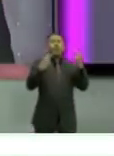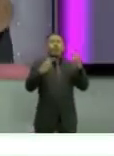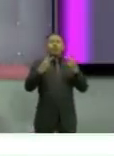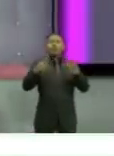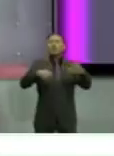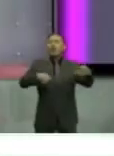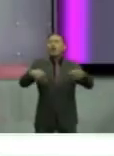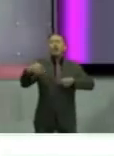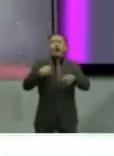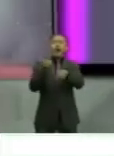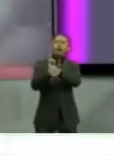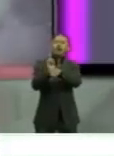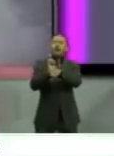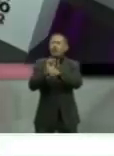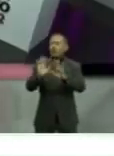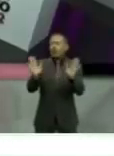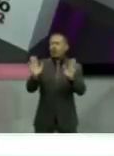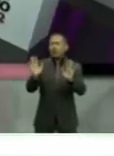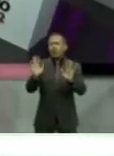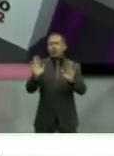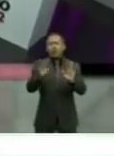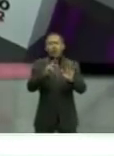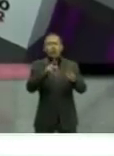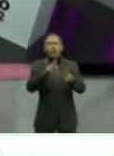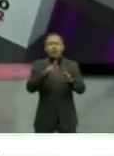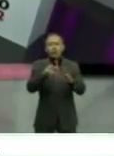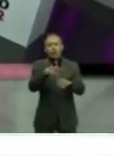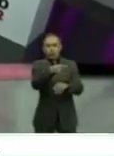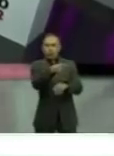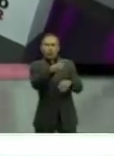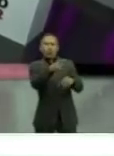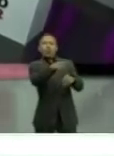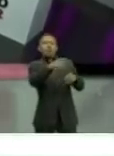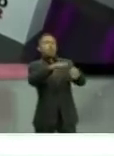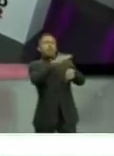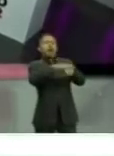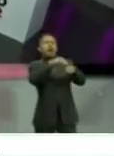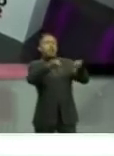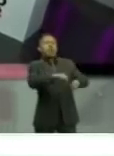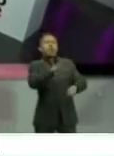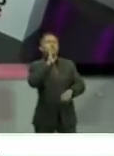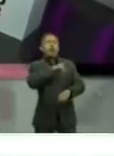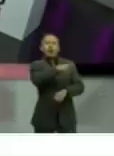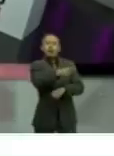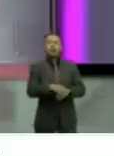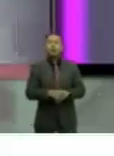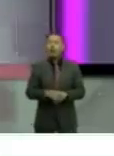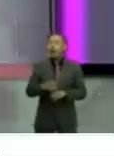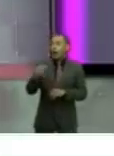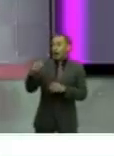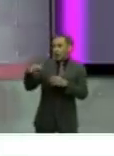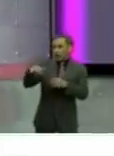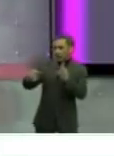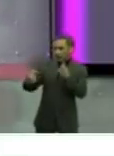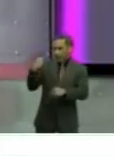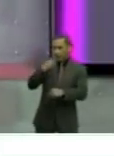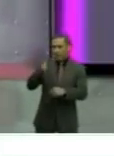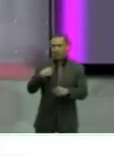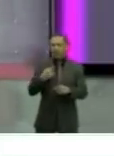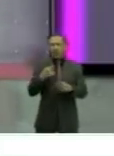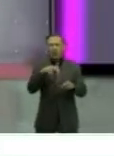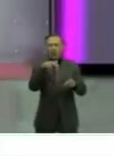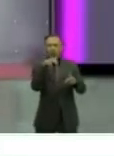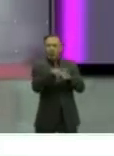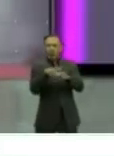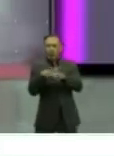te voy a contestar con datos. Está reprobado, hace rato, su, jefe. Está reprobado su jefe. Hace rato hablabas de homicidio doloso. Yo no voy a sacar una